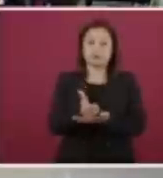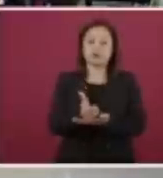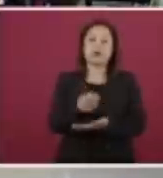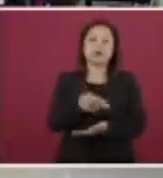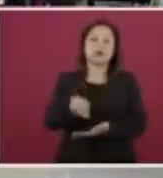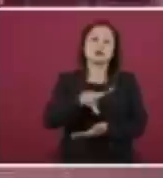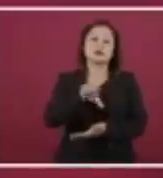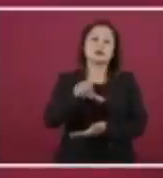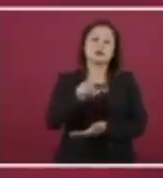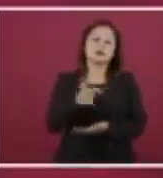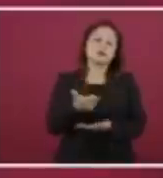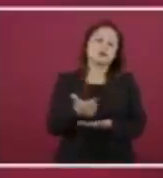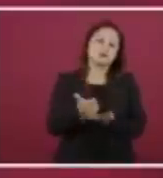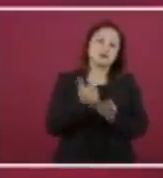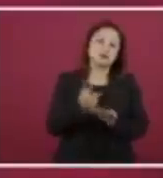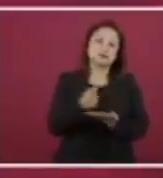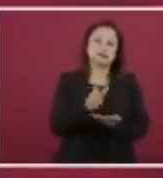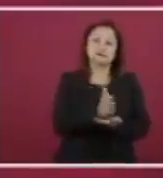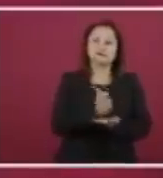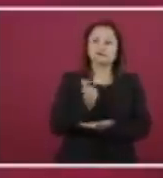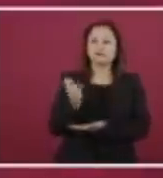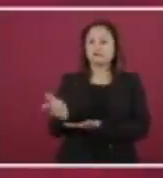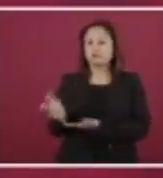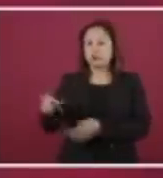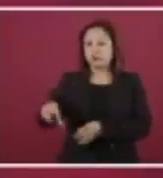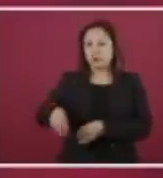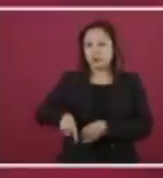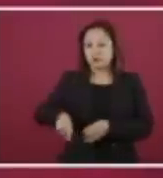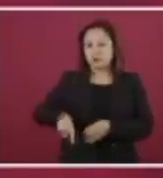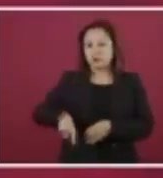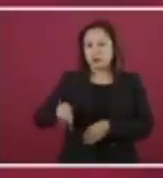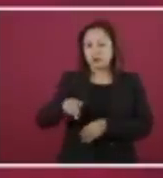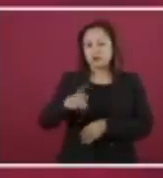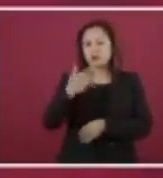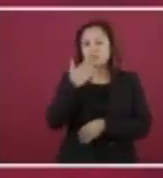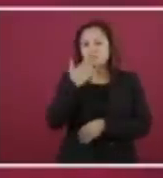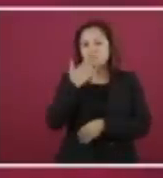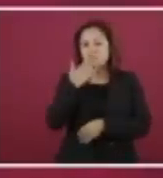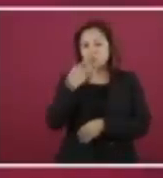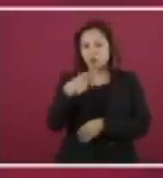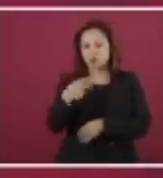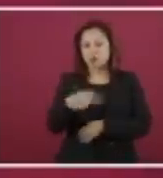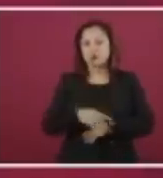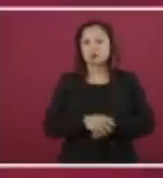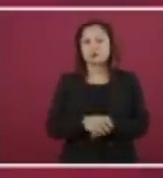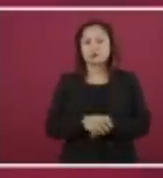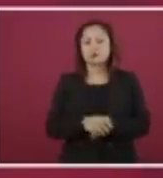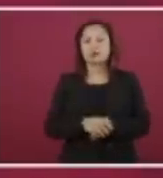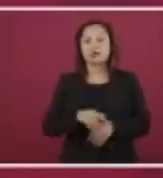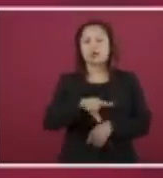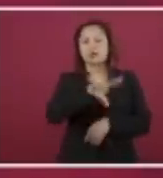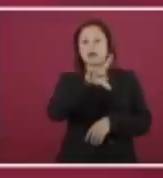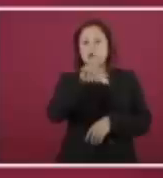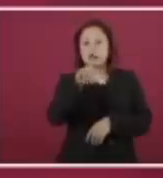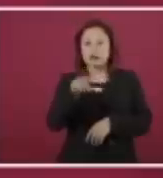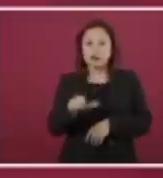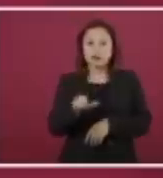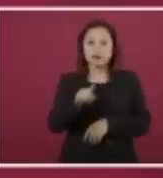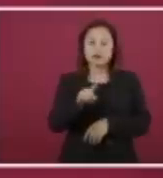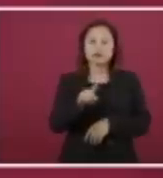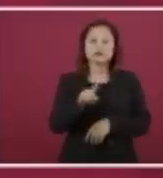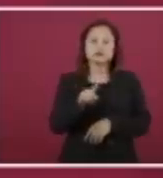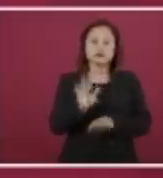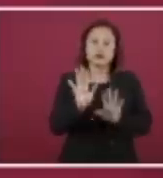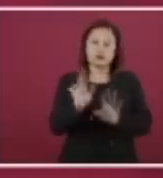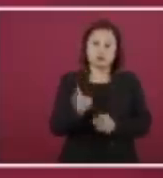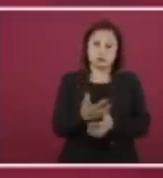entregar al gobierno de Sonora, para que a su vez, ese es el informe que